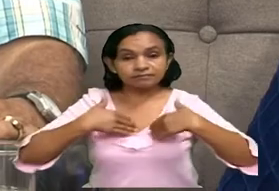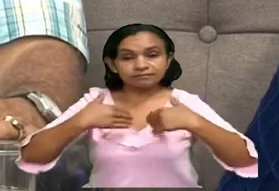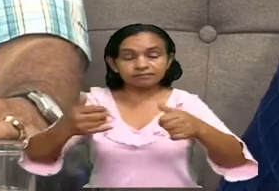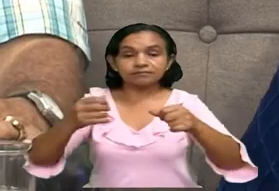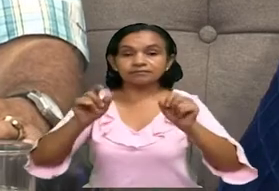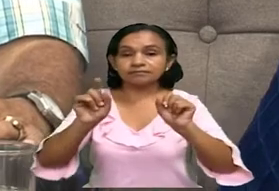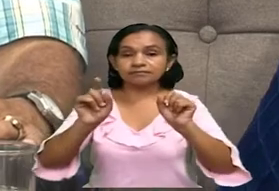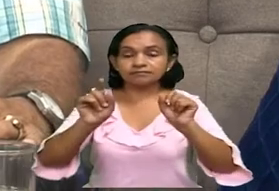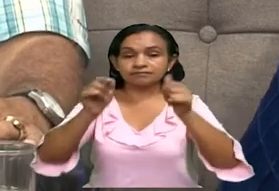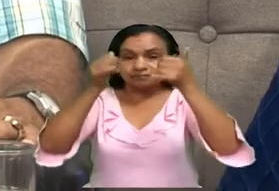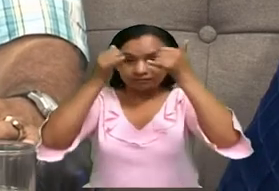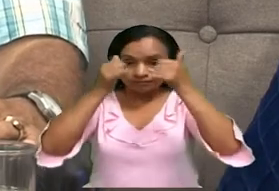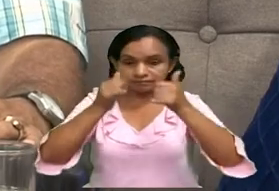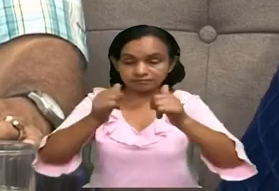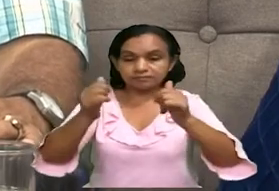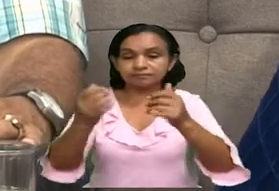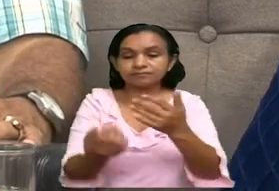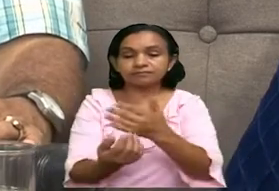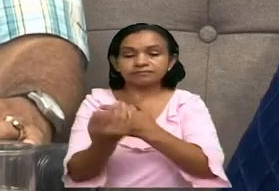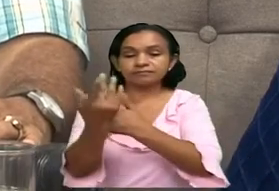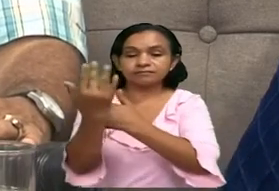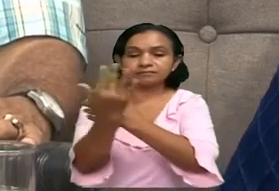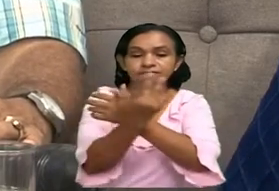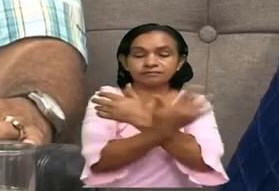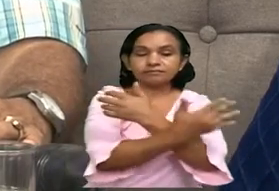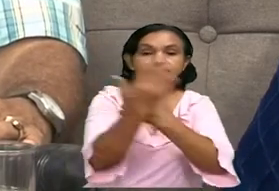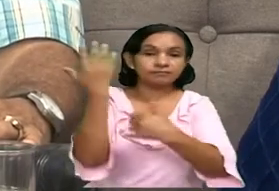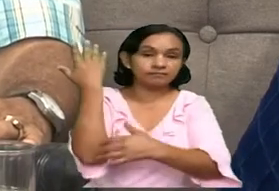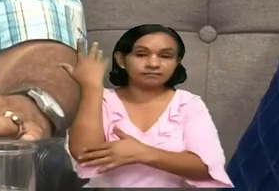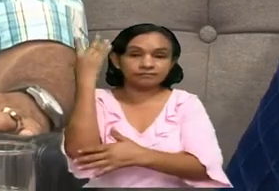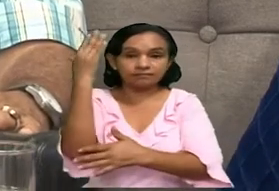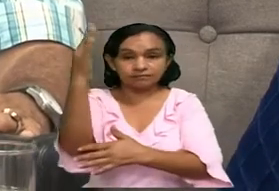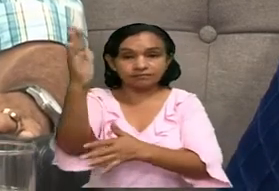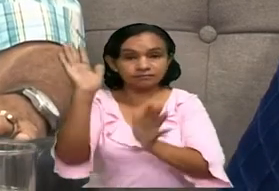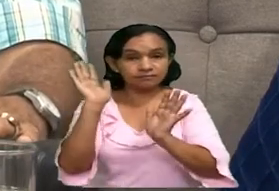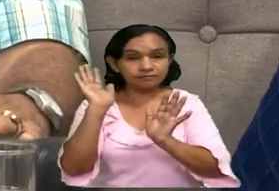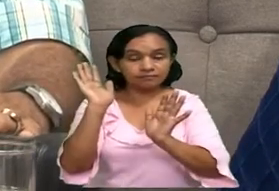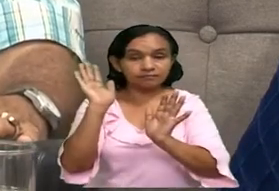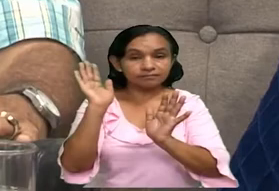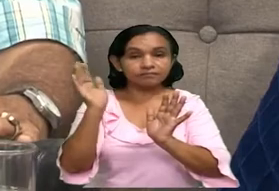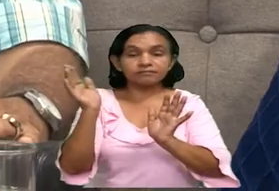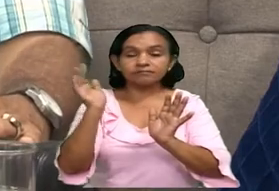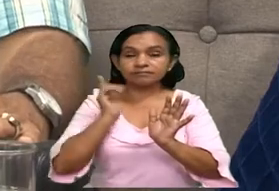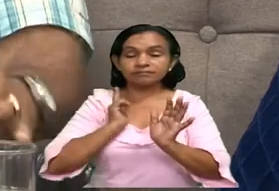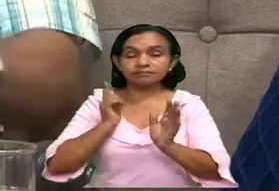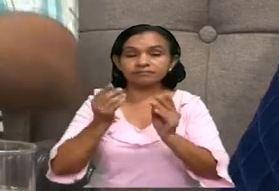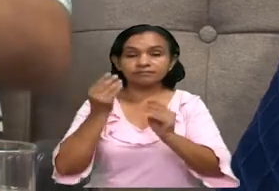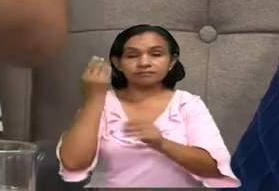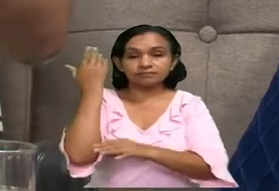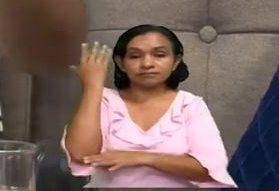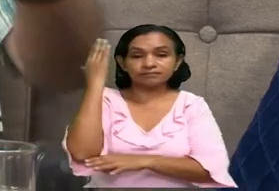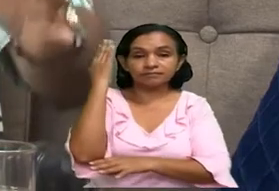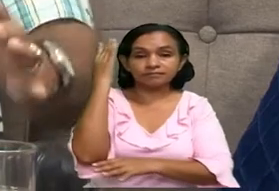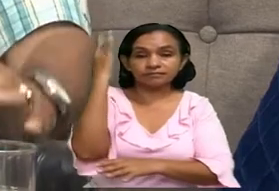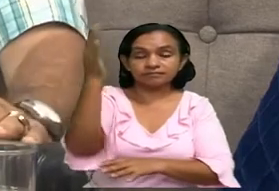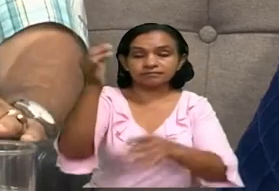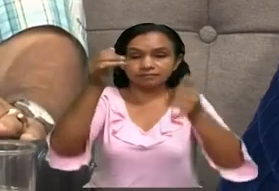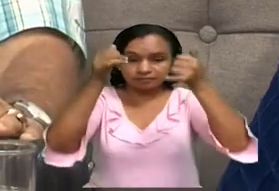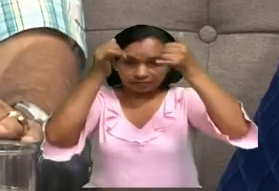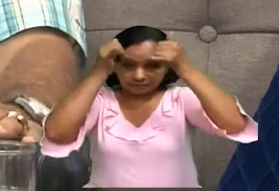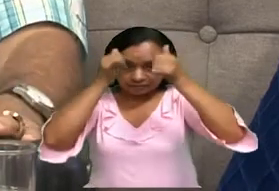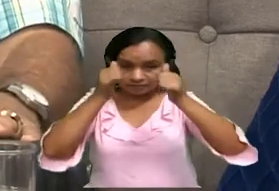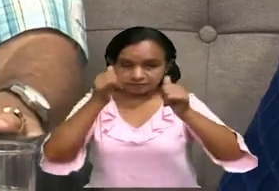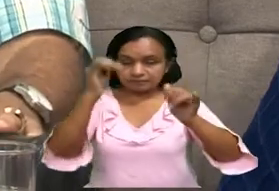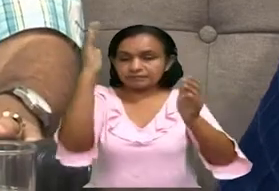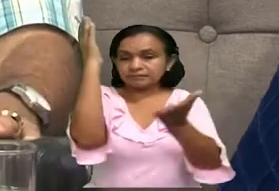son el ganado y los pastos y los árboles, porque en nuestro sistema hay muchos árboles. Se habla mucho de que la ganadería de